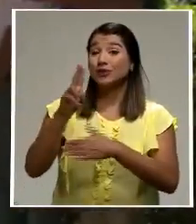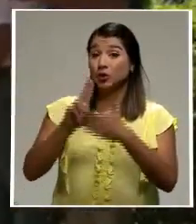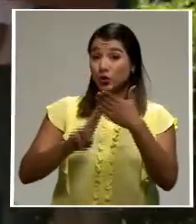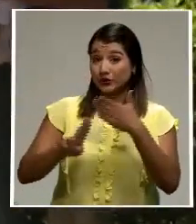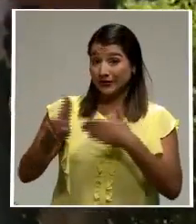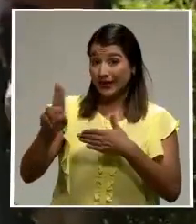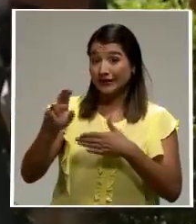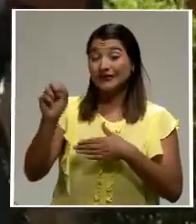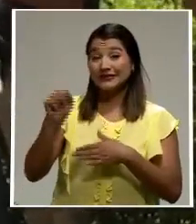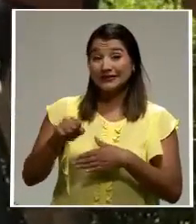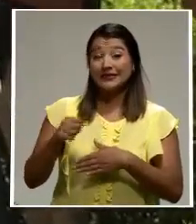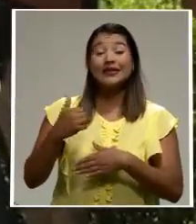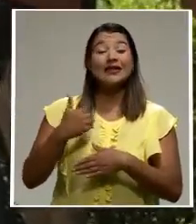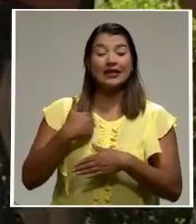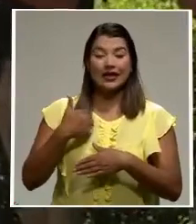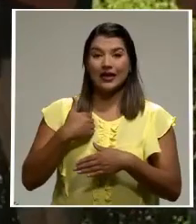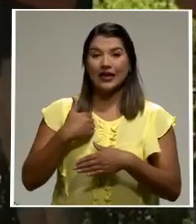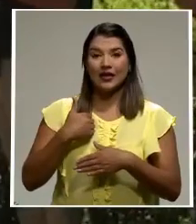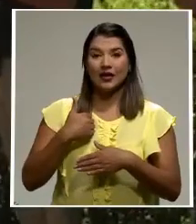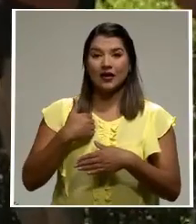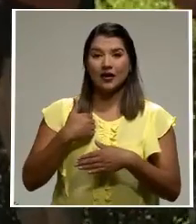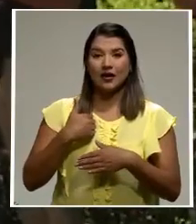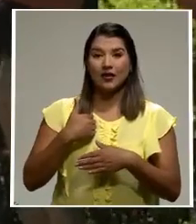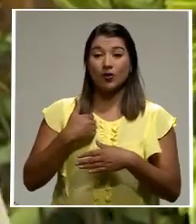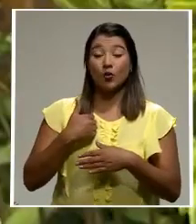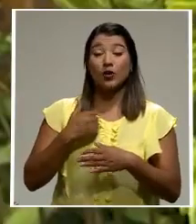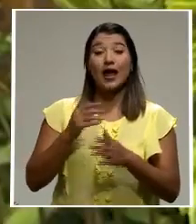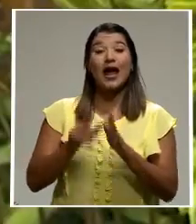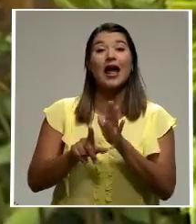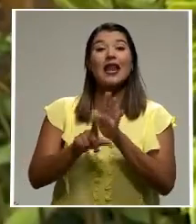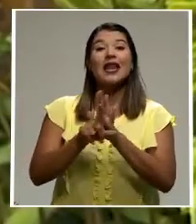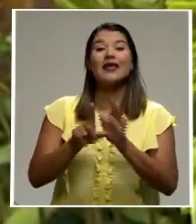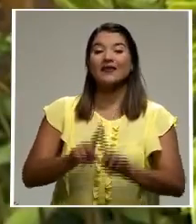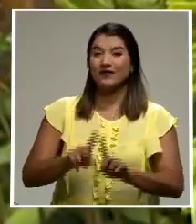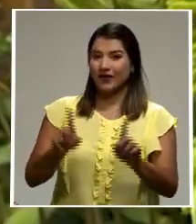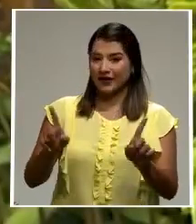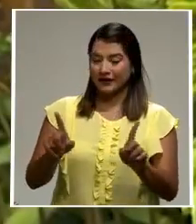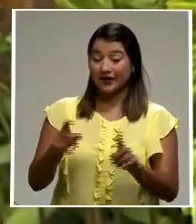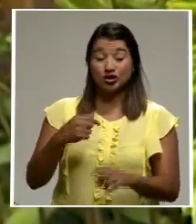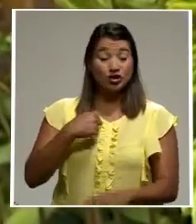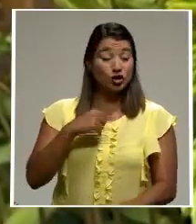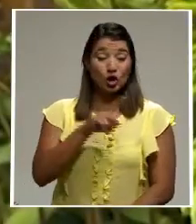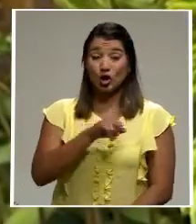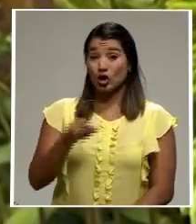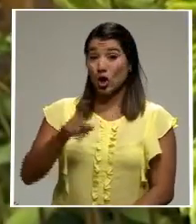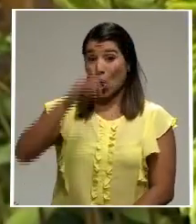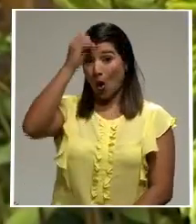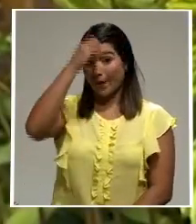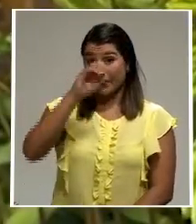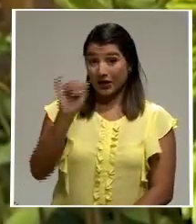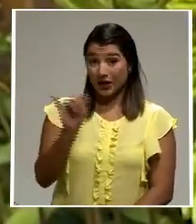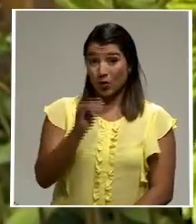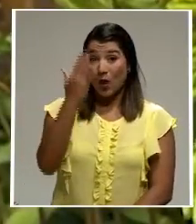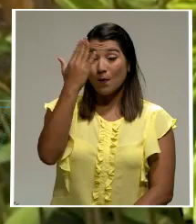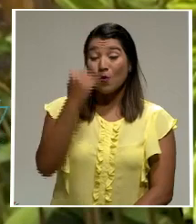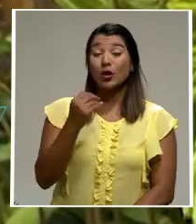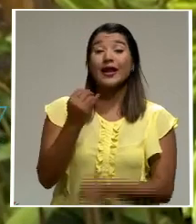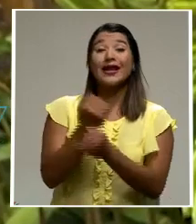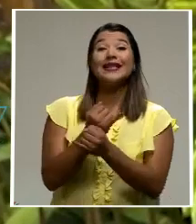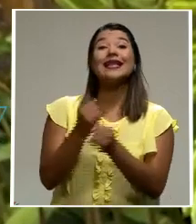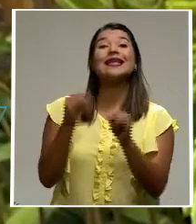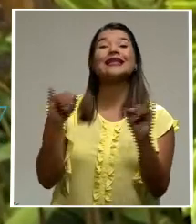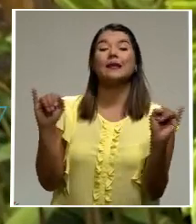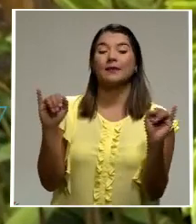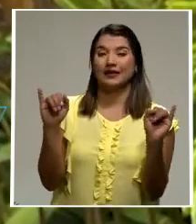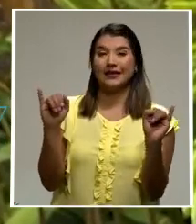tienen una posición correcta. Bueno, yo no concuerdo con esa visión, porque precisamente la autonomía organizativa va aparejada